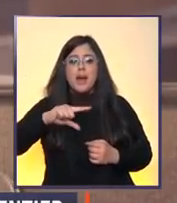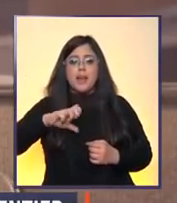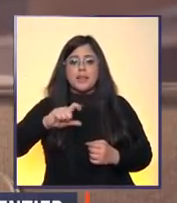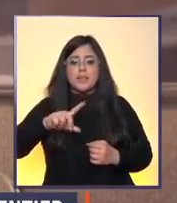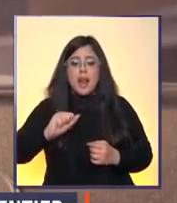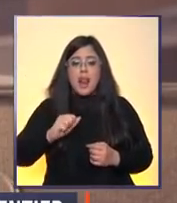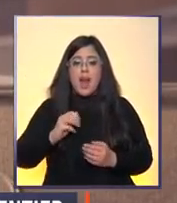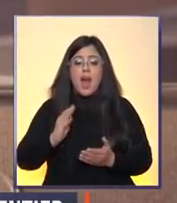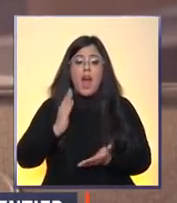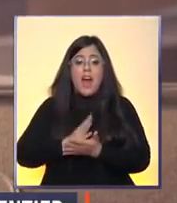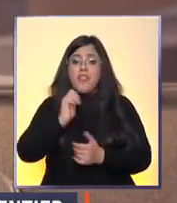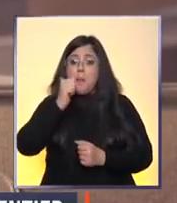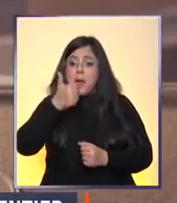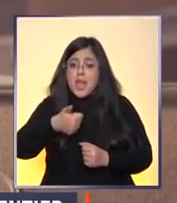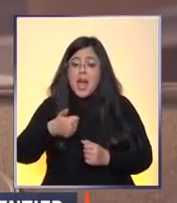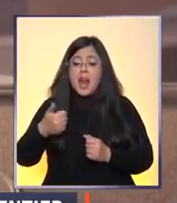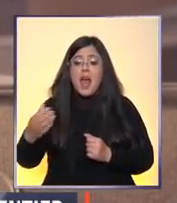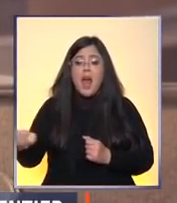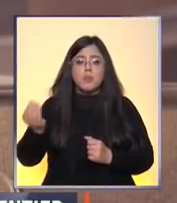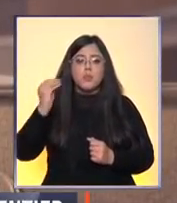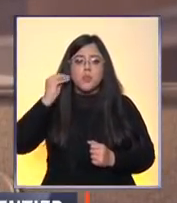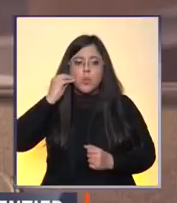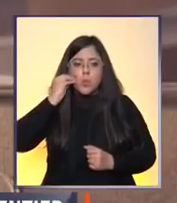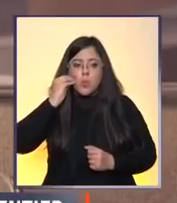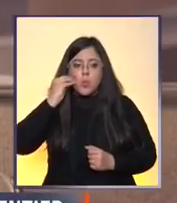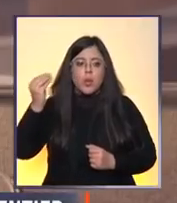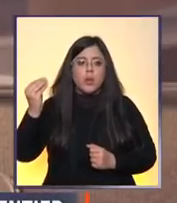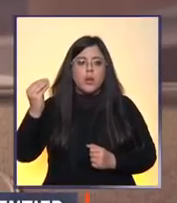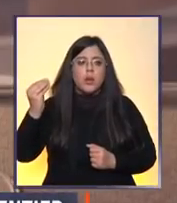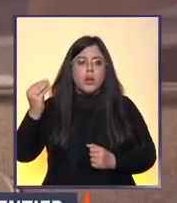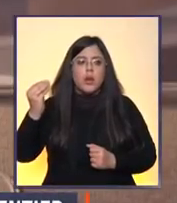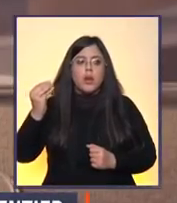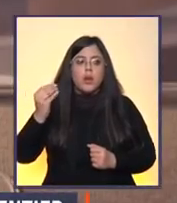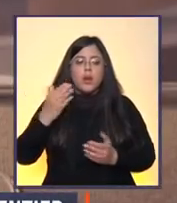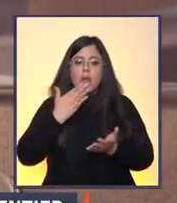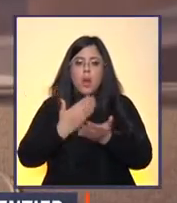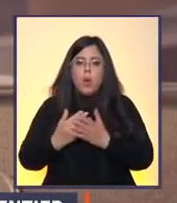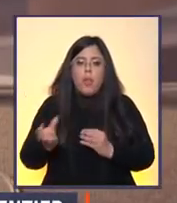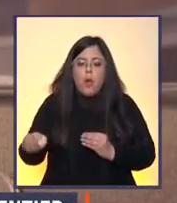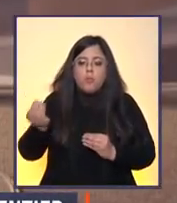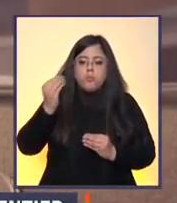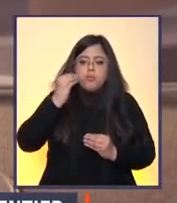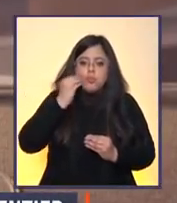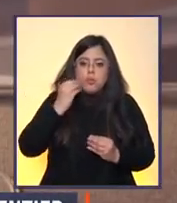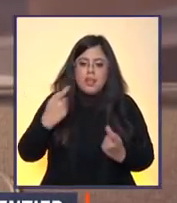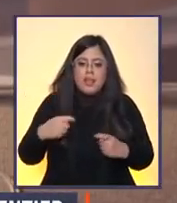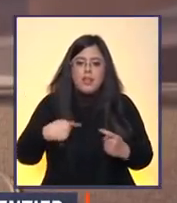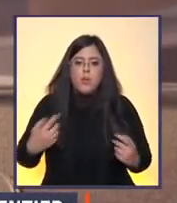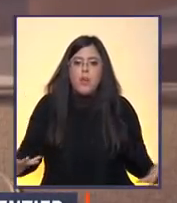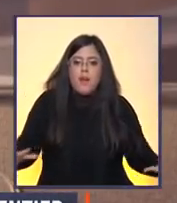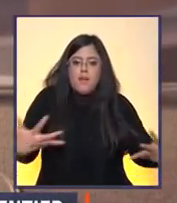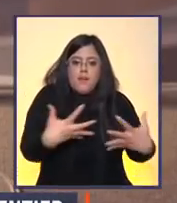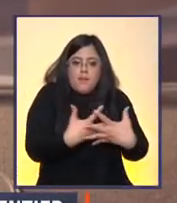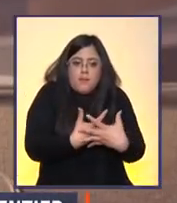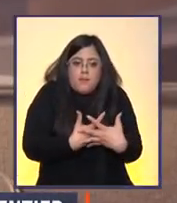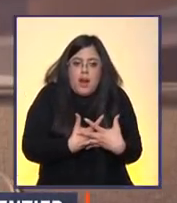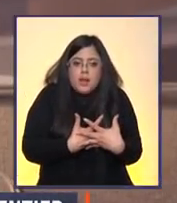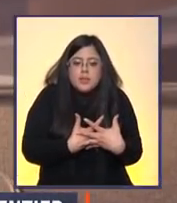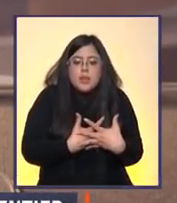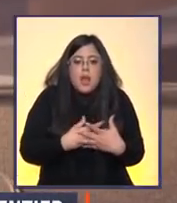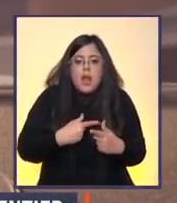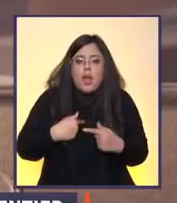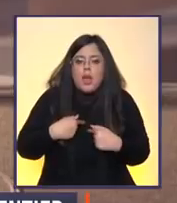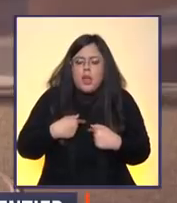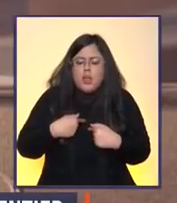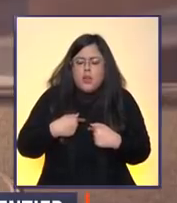me da un beso en la mejilla. Y entre que me da el beso, como que me trata de abrazar, y en ese abrazo me pasa a